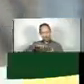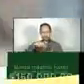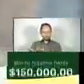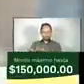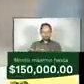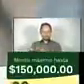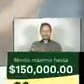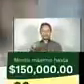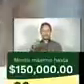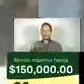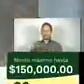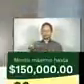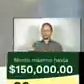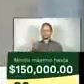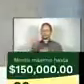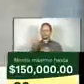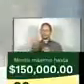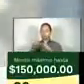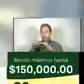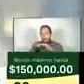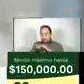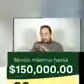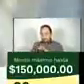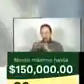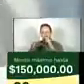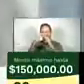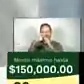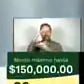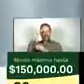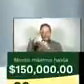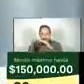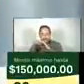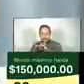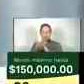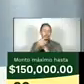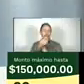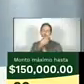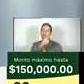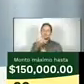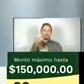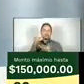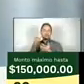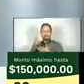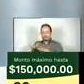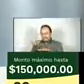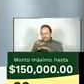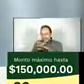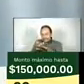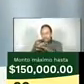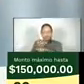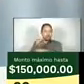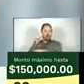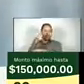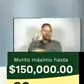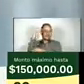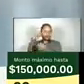que esta es una nueva forma de migración a la que muchas personas se someten para buscar oportunidades en otros países.